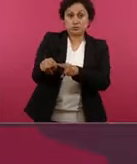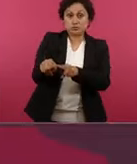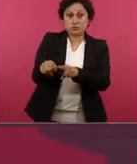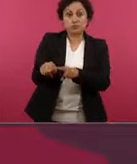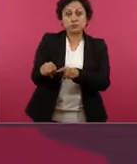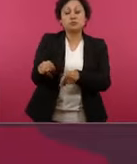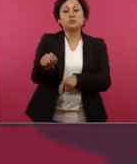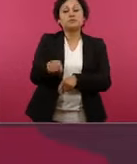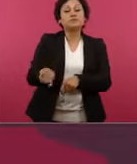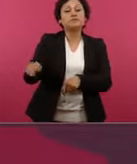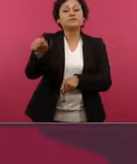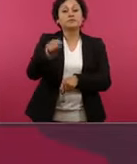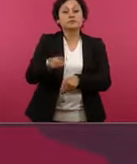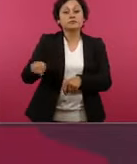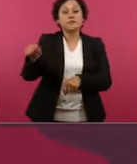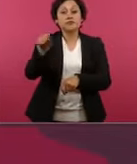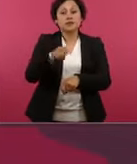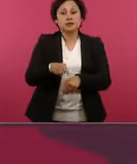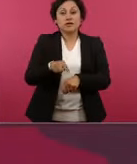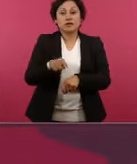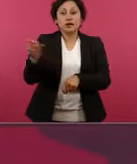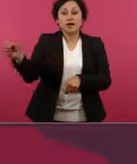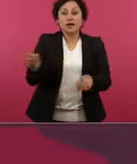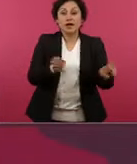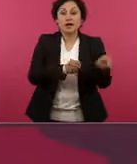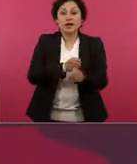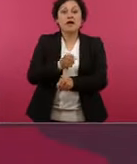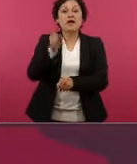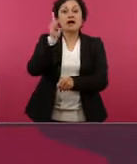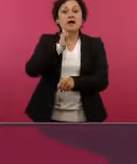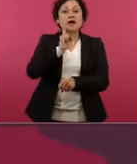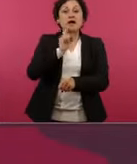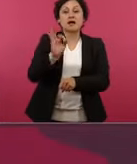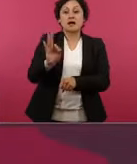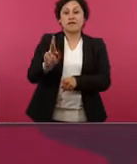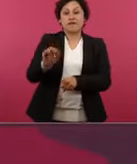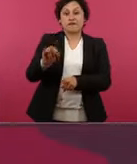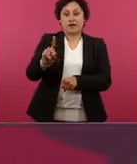que empezaron a sacarlo de Frida, lo de la niña Frida,